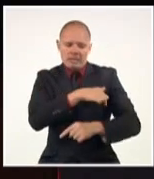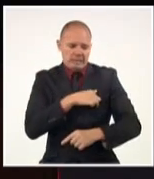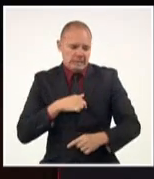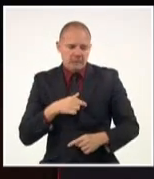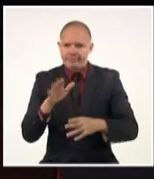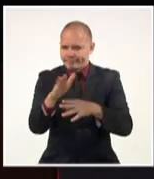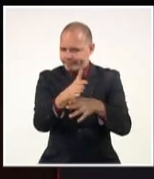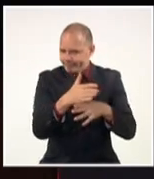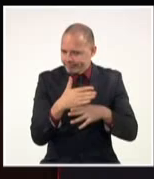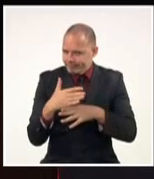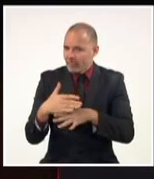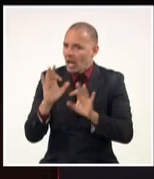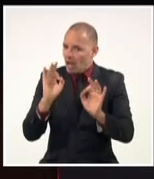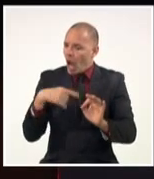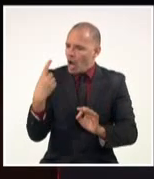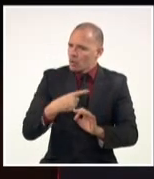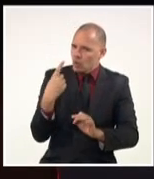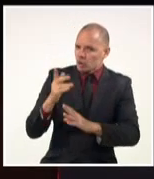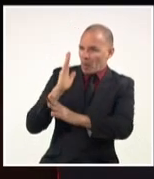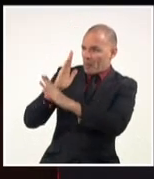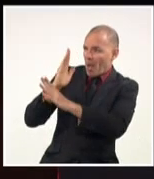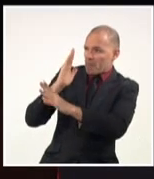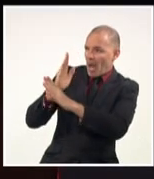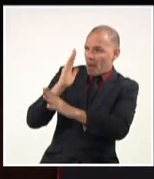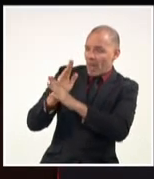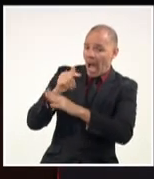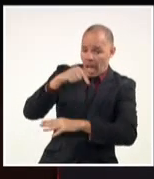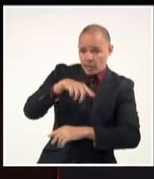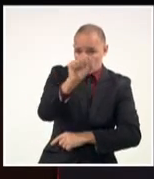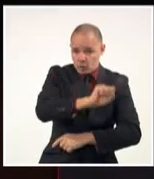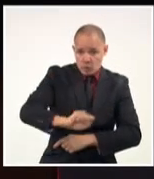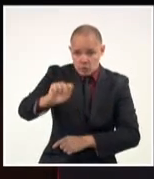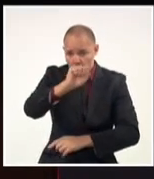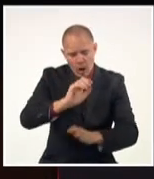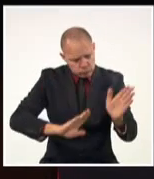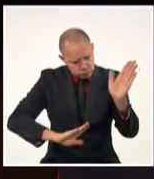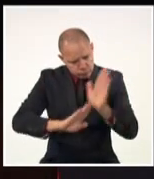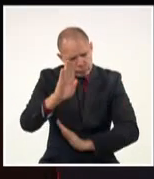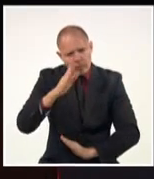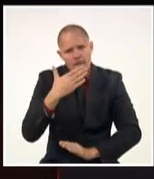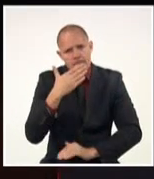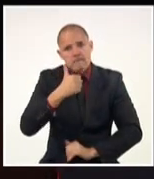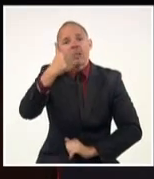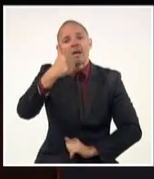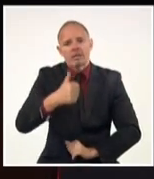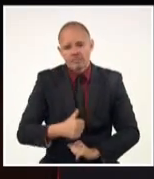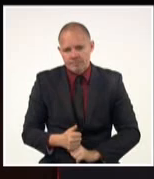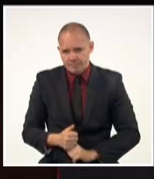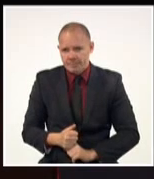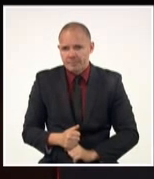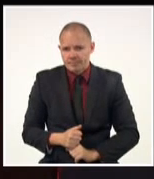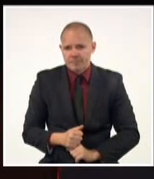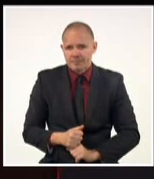y lo militar, convirtiendo al socialismo cubano en un hecho histórico